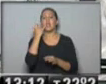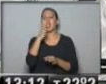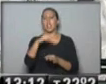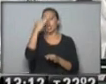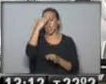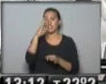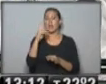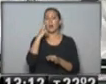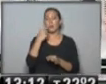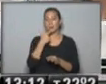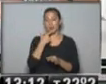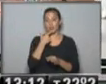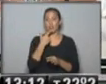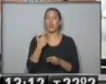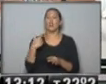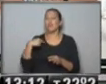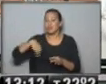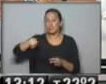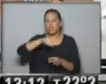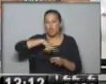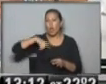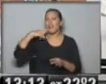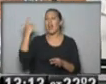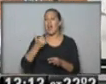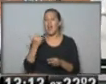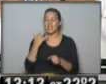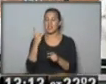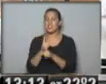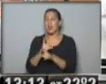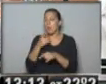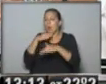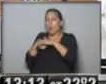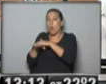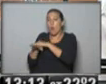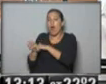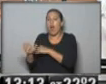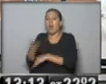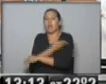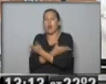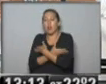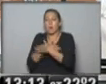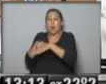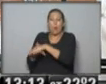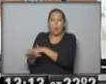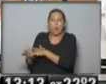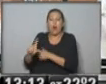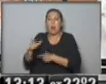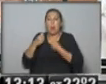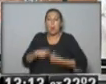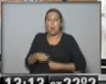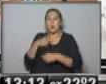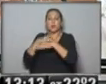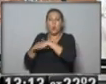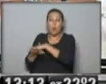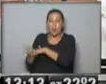Todos tenemos en casa a veces una remera que guardamos sin sentido durante años y que la guardamos un año más y no la usamos. Es